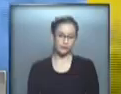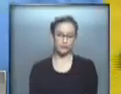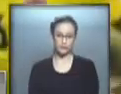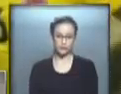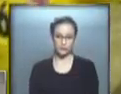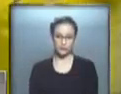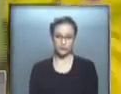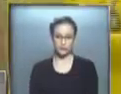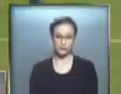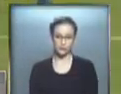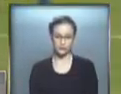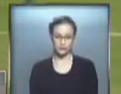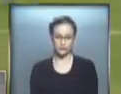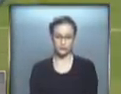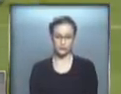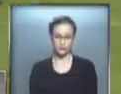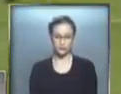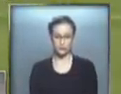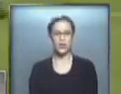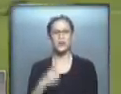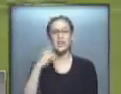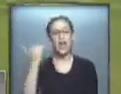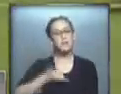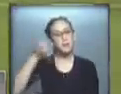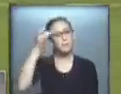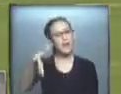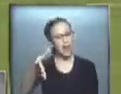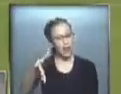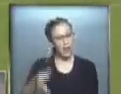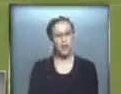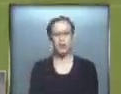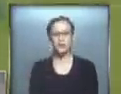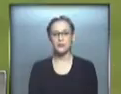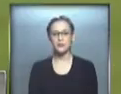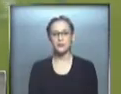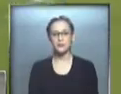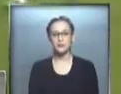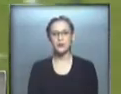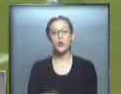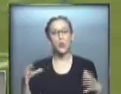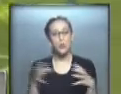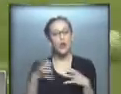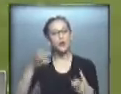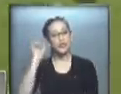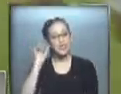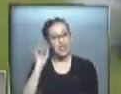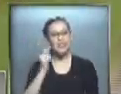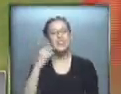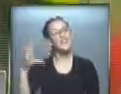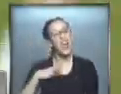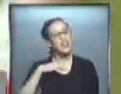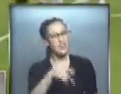había penal en este caso en favor del conjunto chileno entendían que había falta para mí